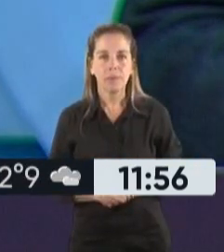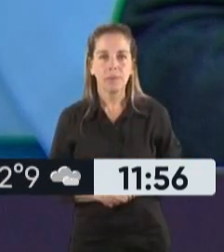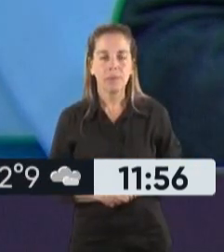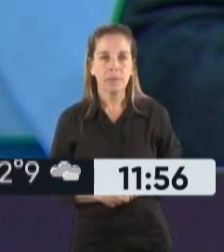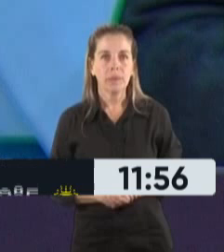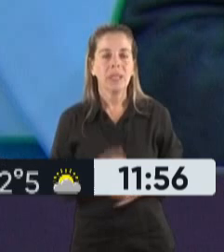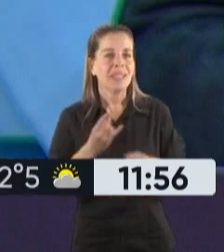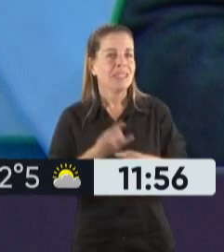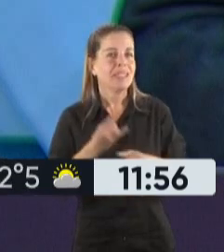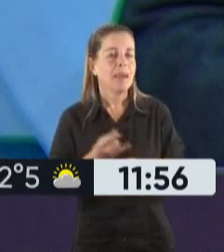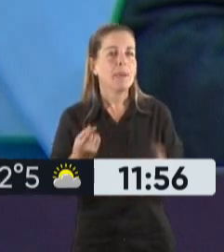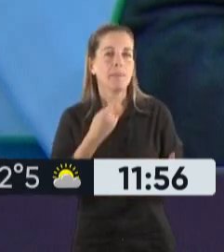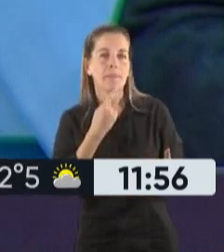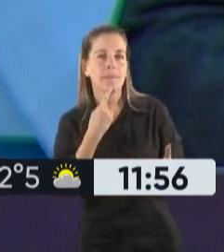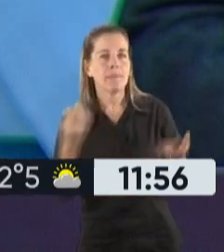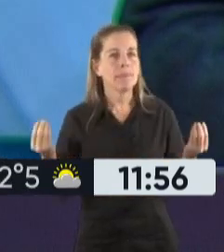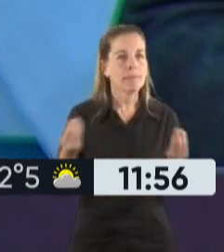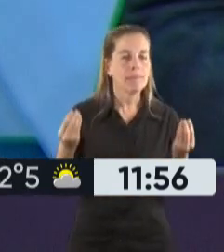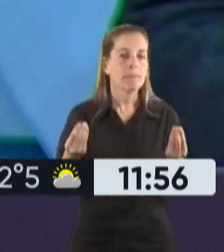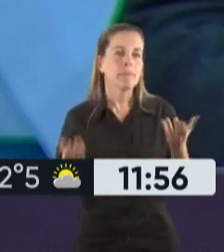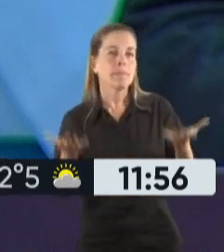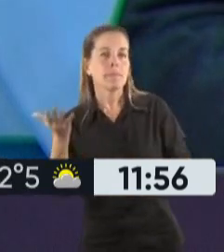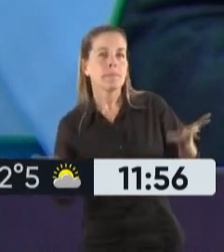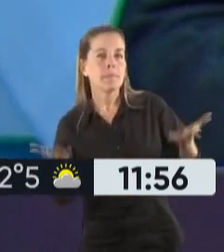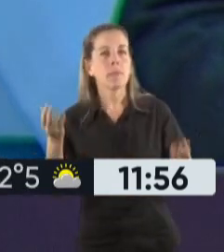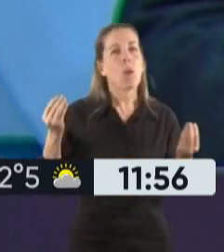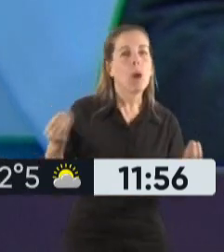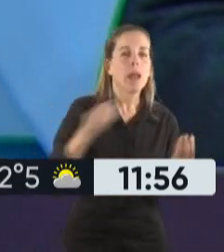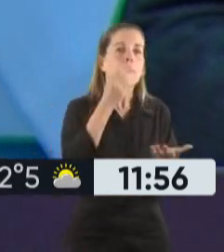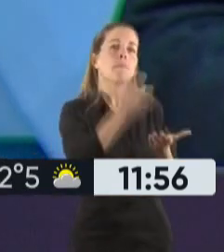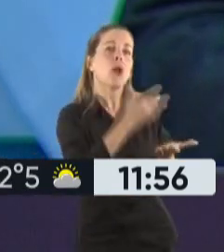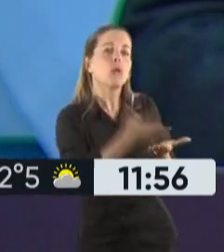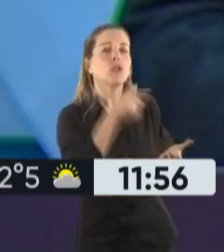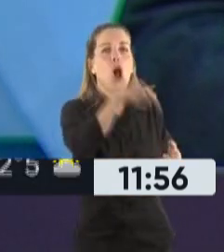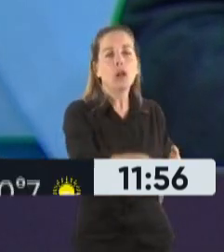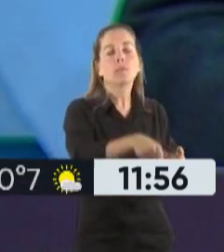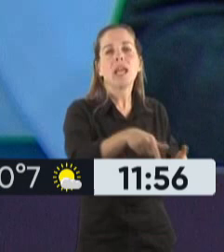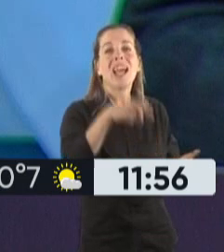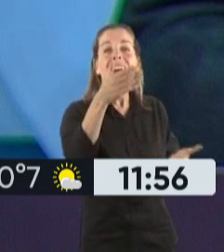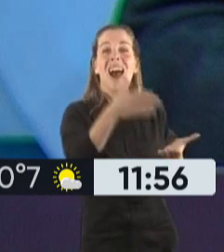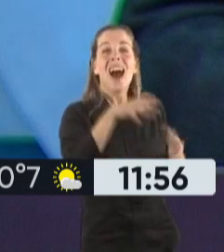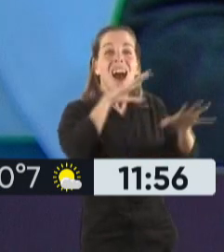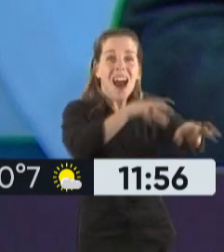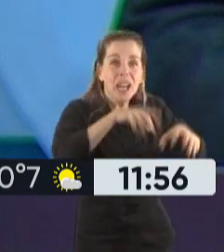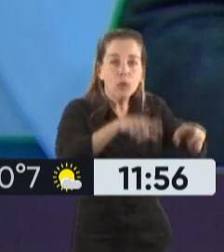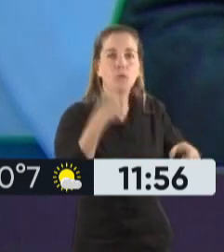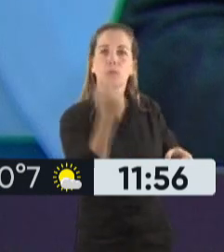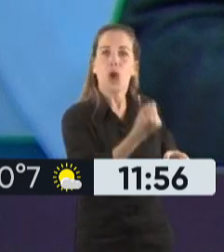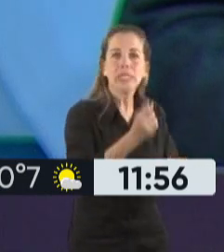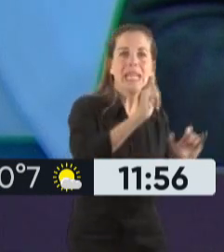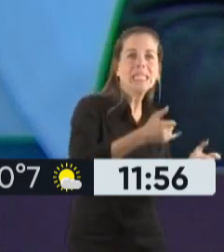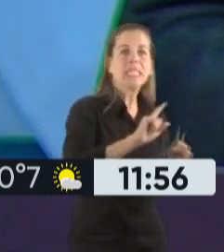Siempre estuvo la discusión de cuánto pesaba, cuánto no pesaba la producción agrícola en Argentina, que es una discusión